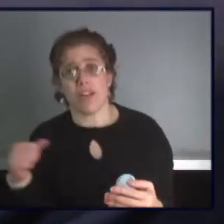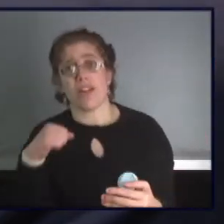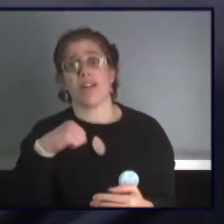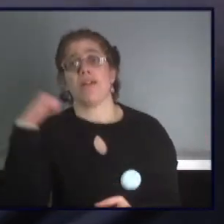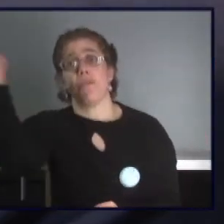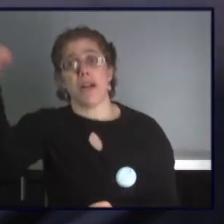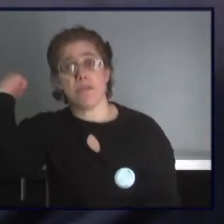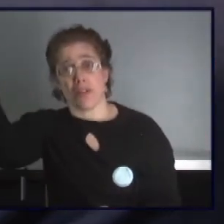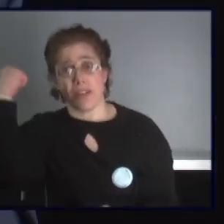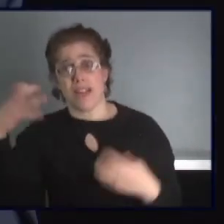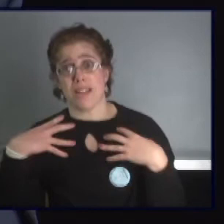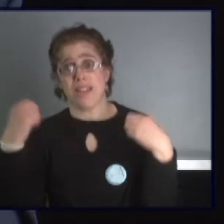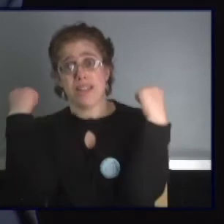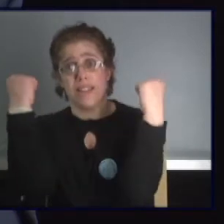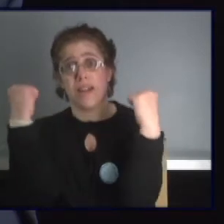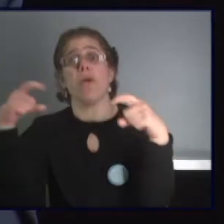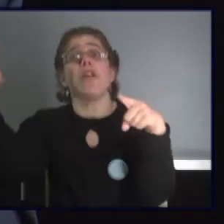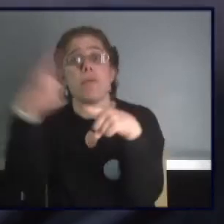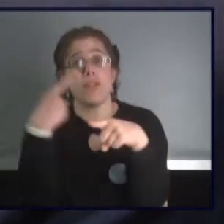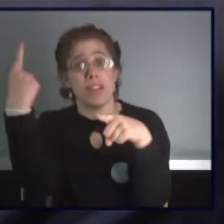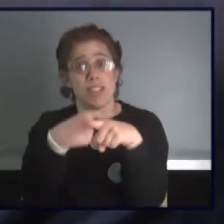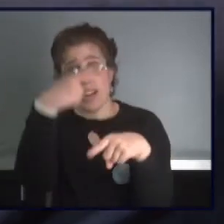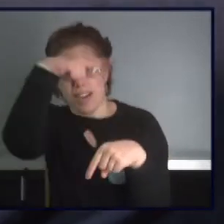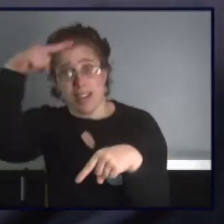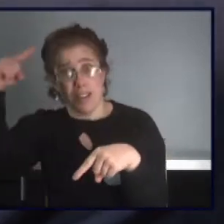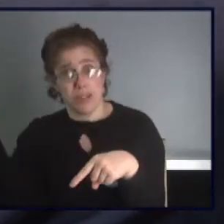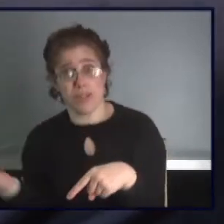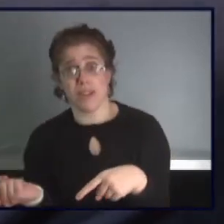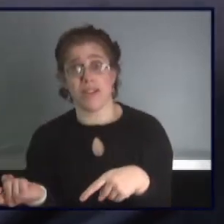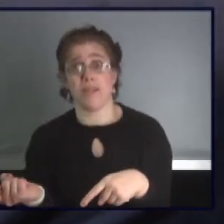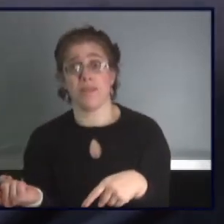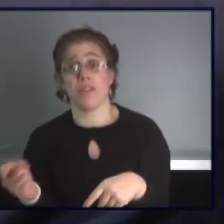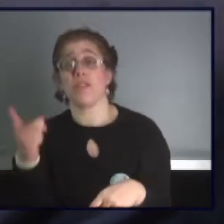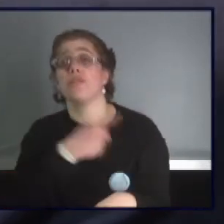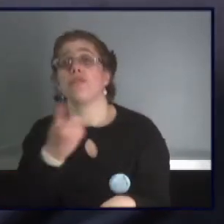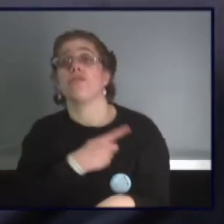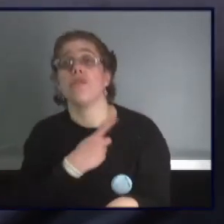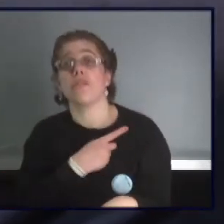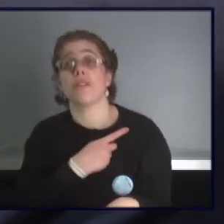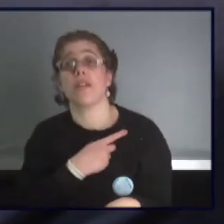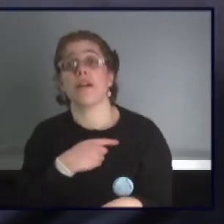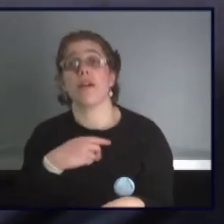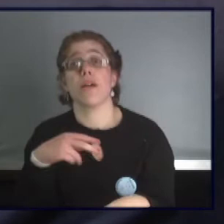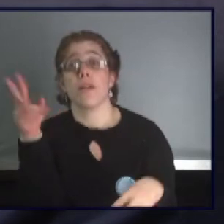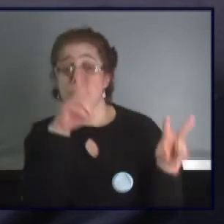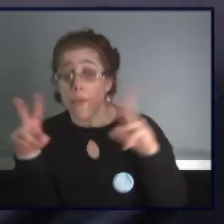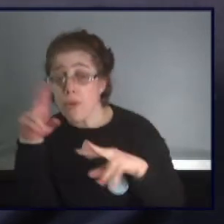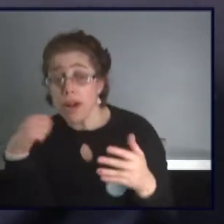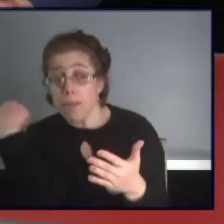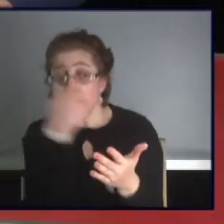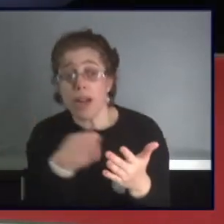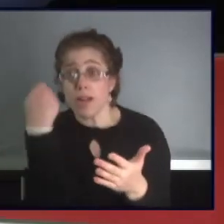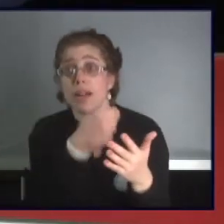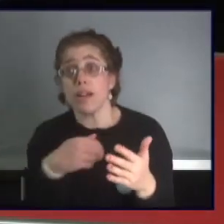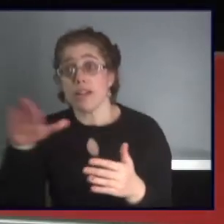salud pero tiene que haber una política nacional que donde se vuelquen recursos sino no desde el